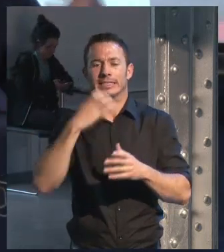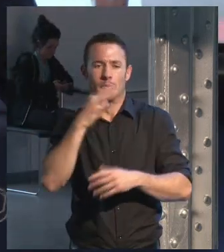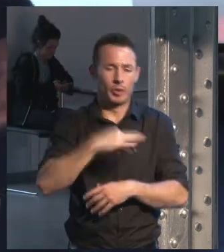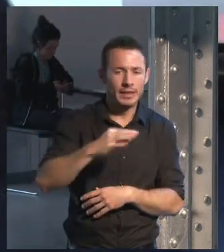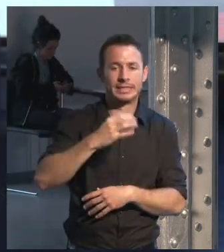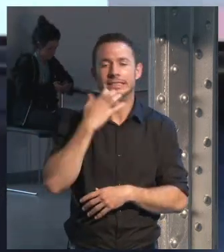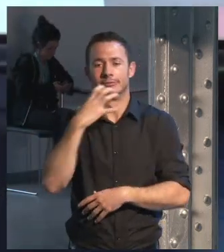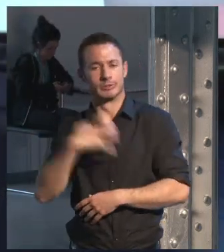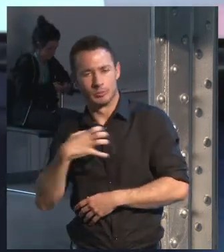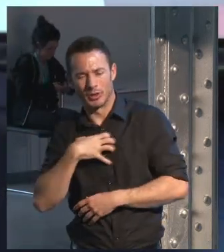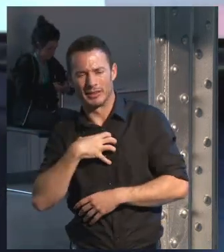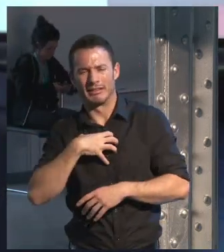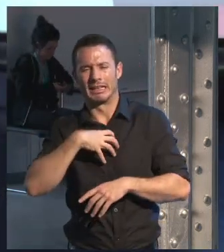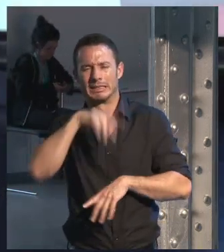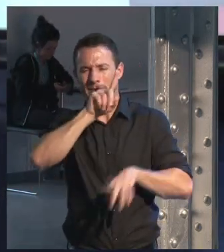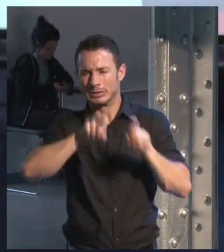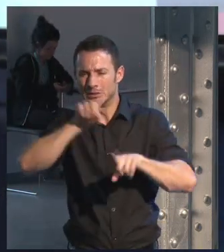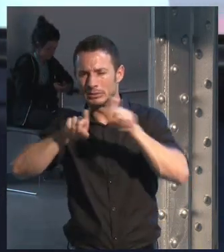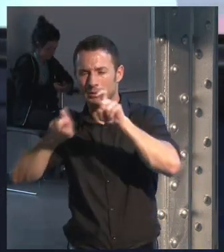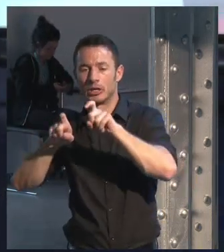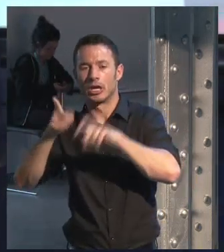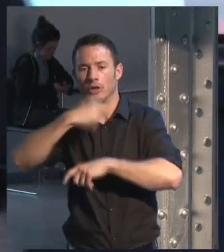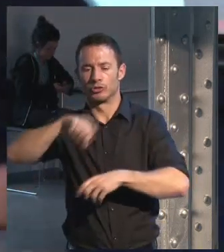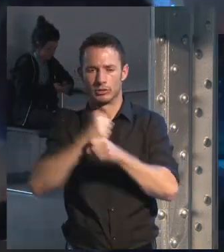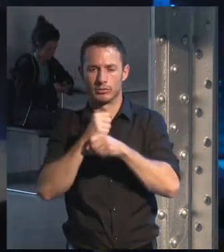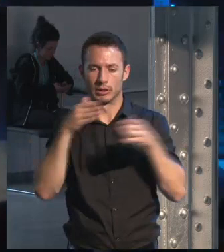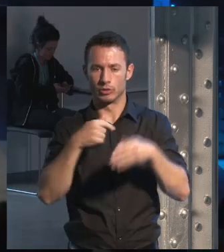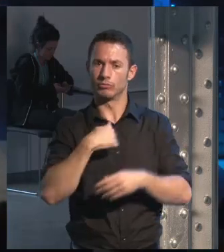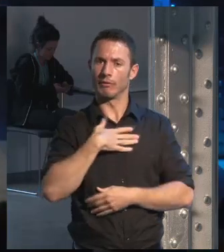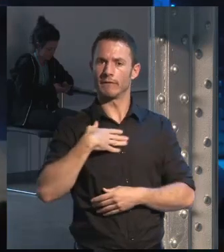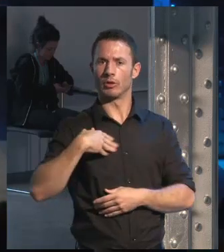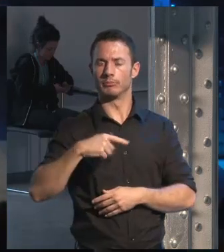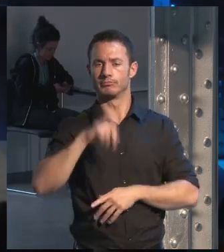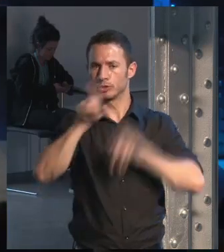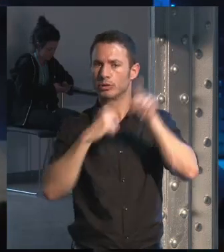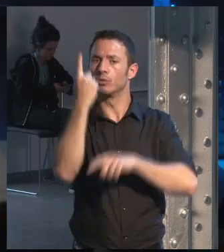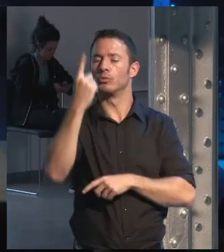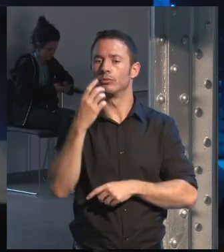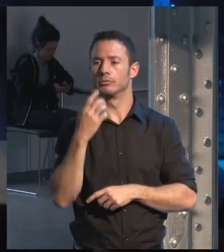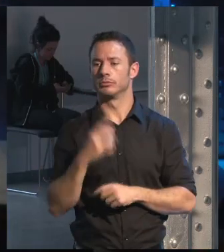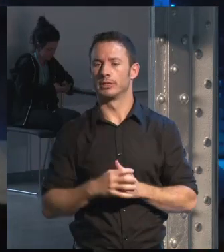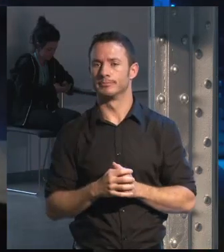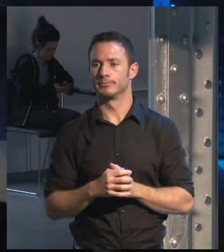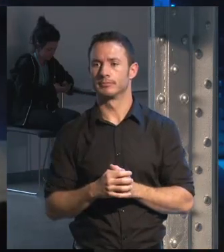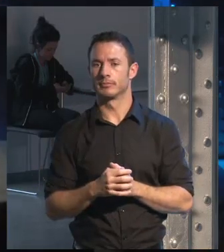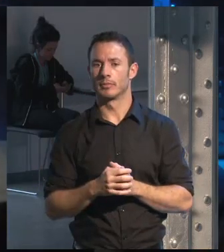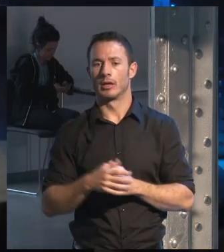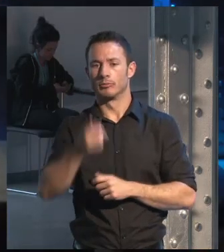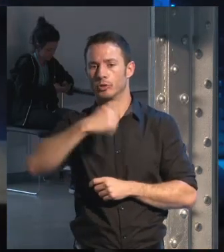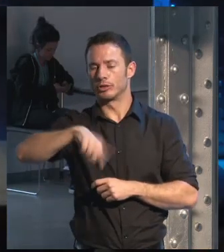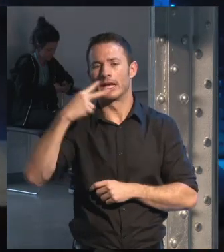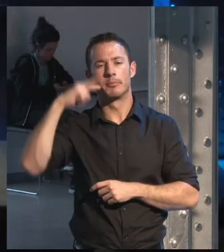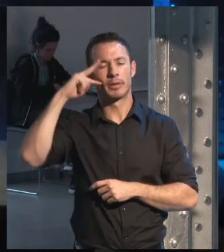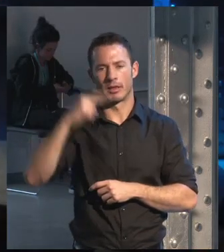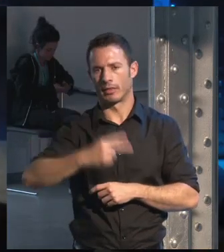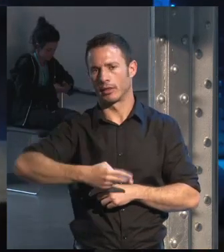viable. En fin, un montón de cuestiones que sí que las estamos trabajando. Yo quiero hacerte una pregunta, de hecho. Tú que tenéis gran